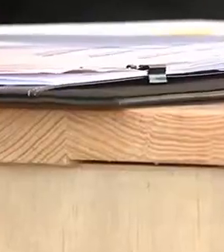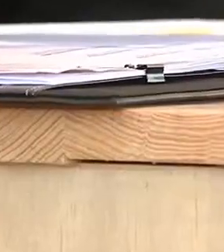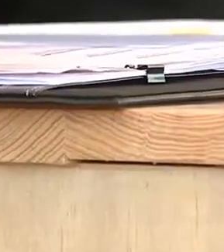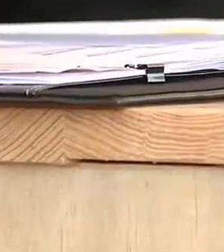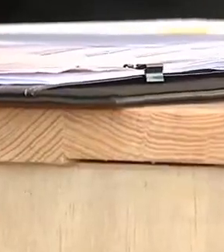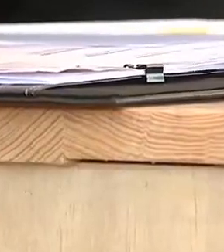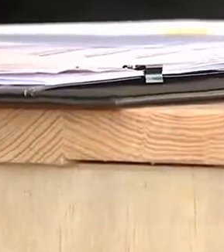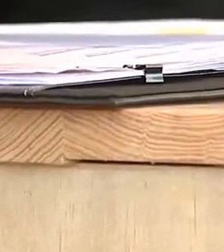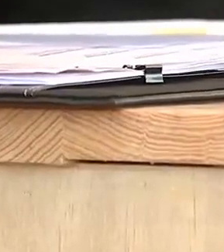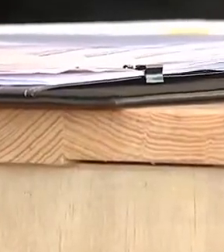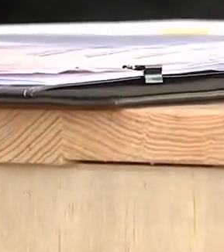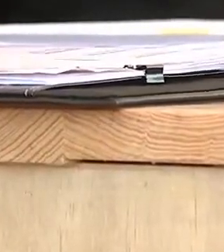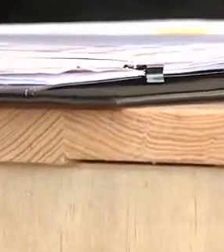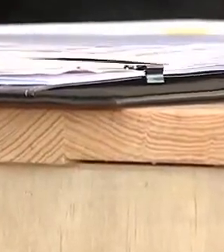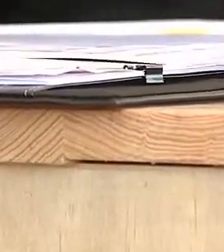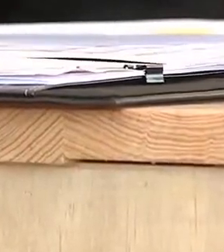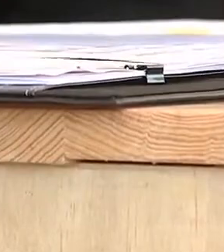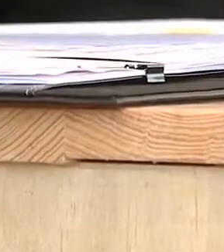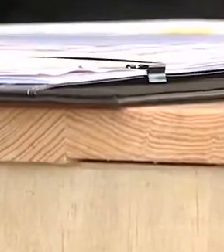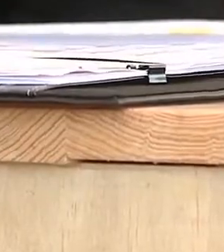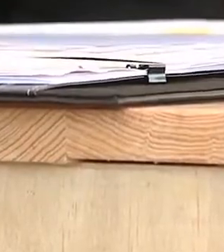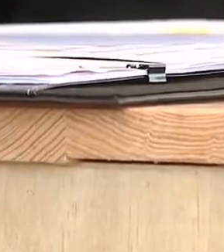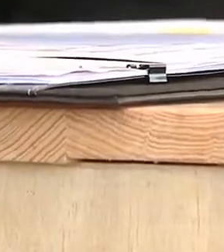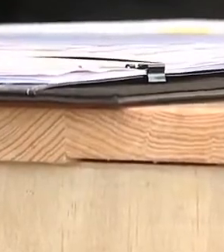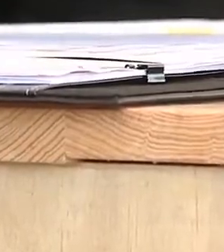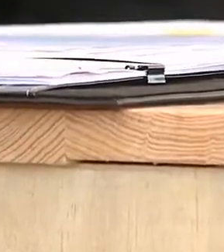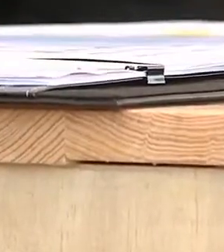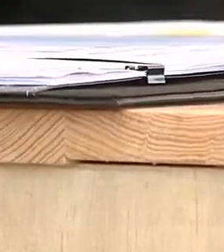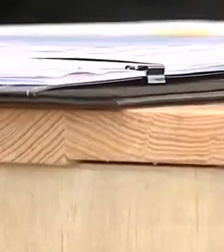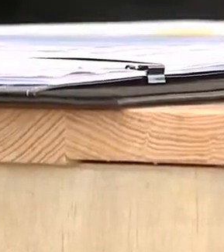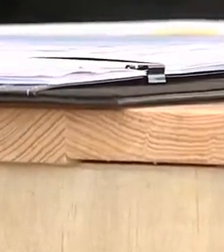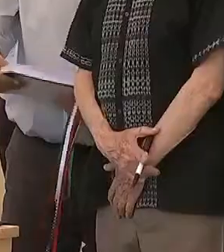wakahiosiata emohioko iwam tabetana a yoka.